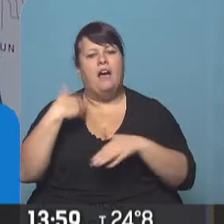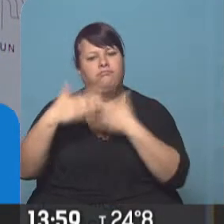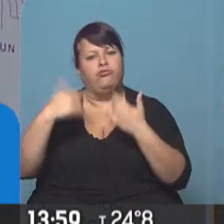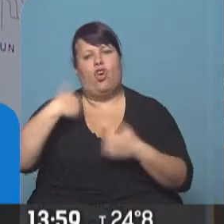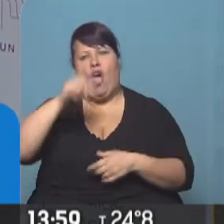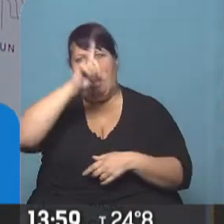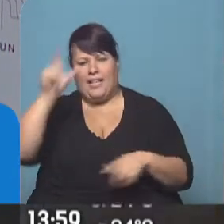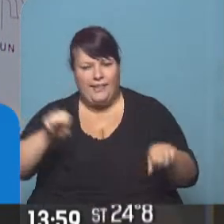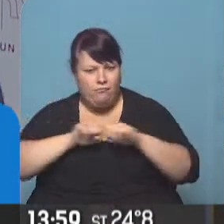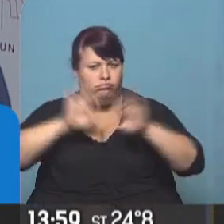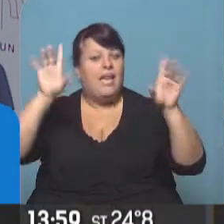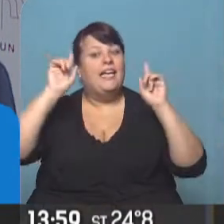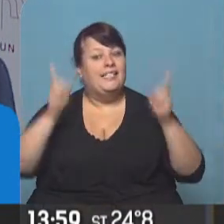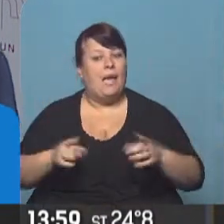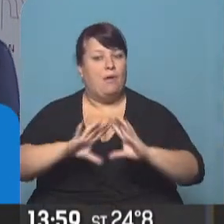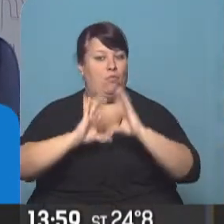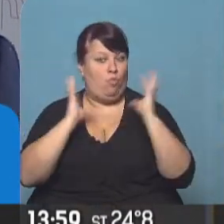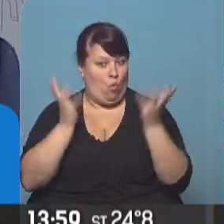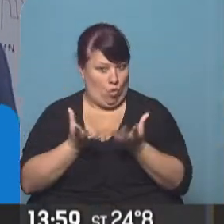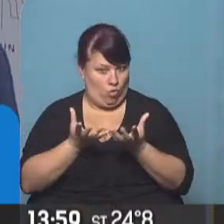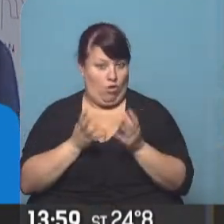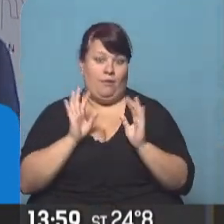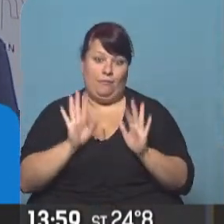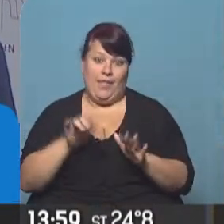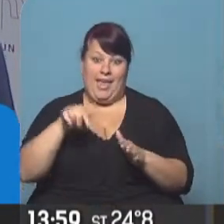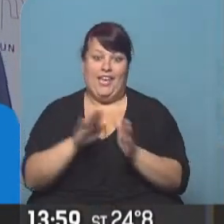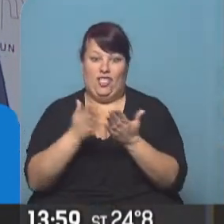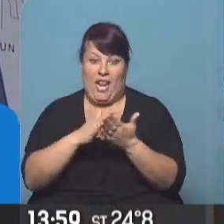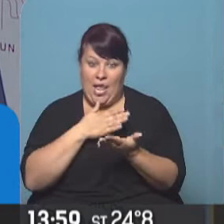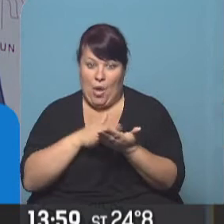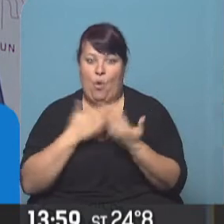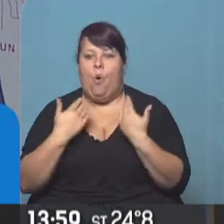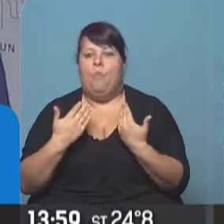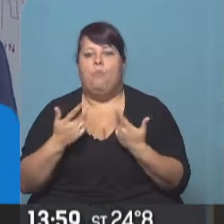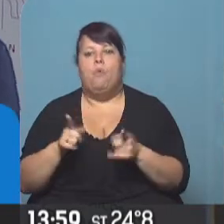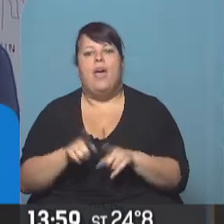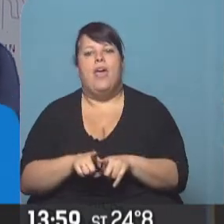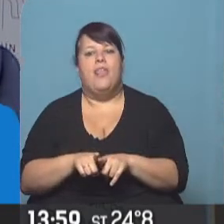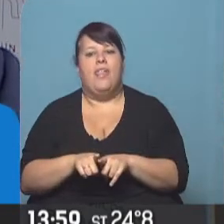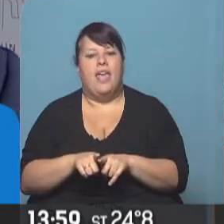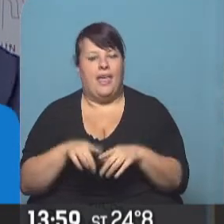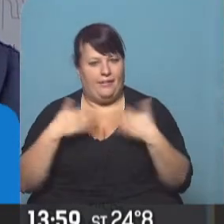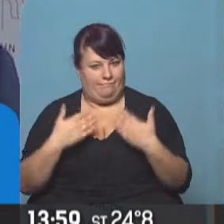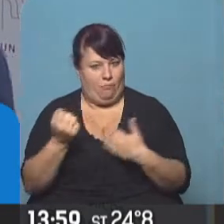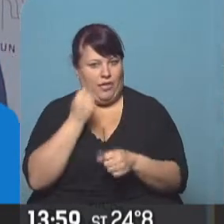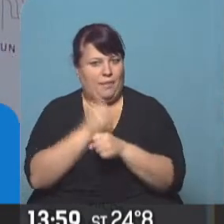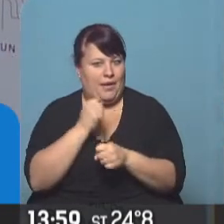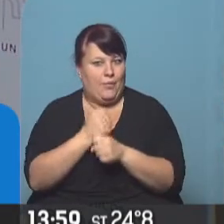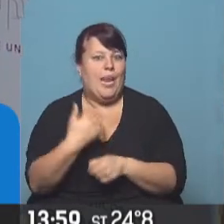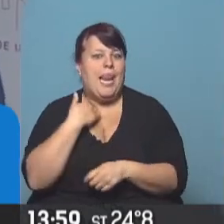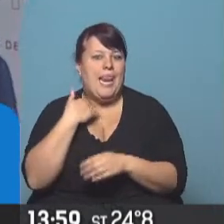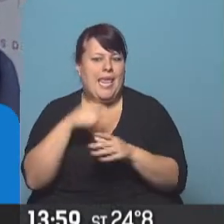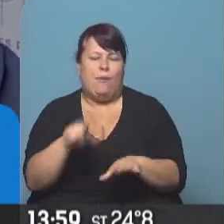provincias argentinas, pero también recorrerán el mundo. Entonces estos catálogos nos permiten un fuerte instrumento de trabajo, un libro